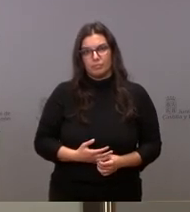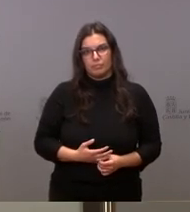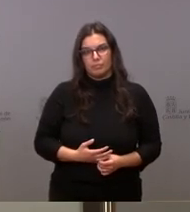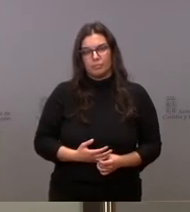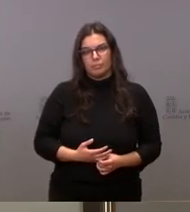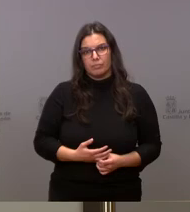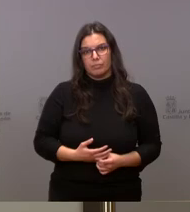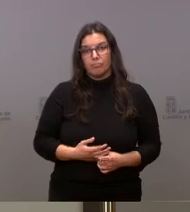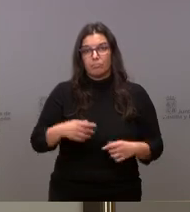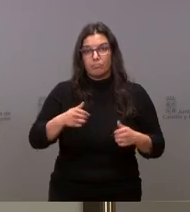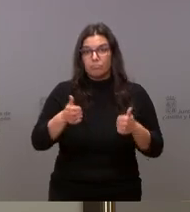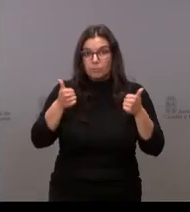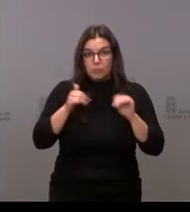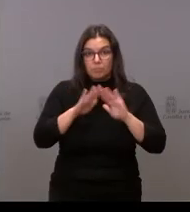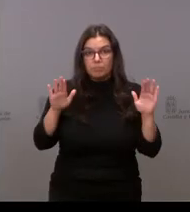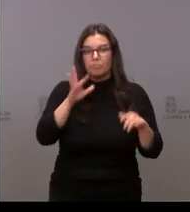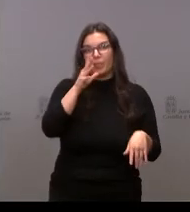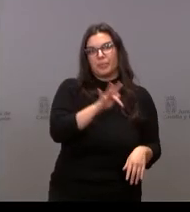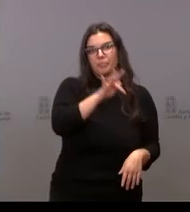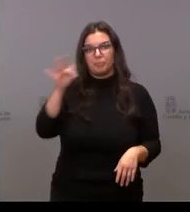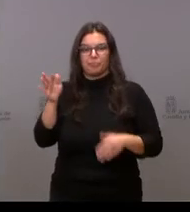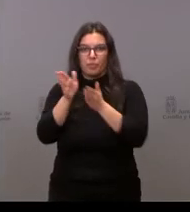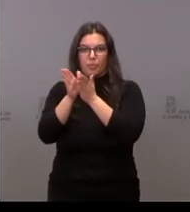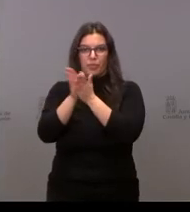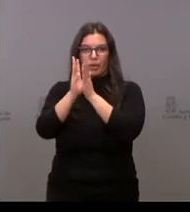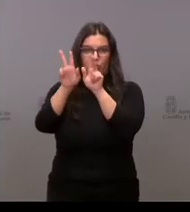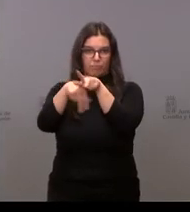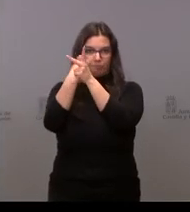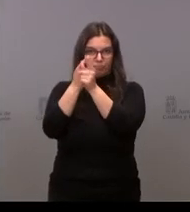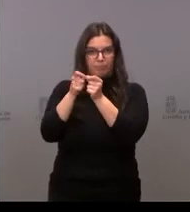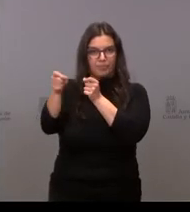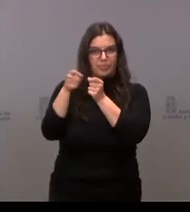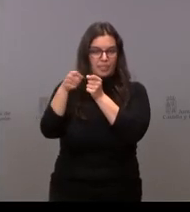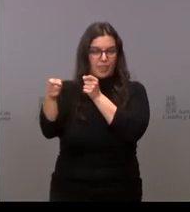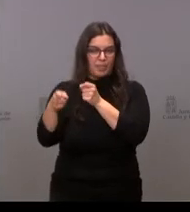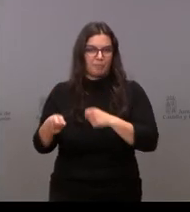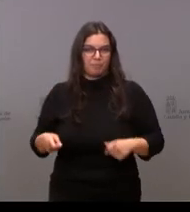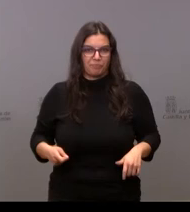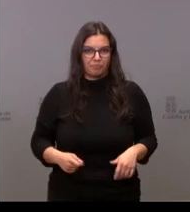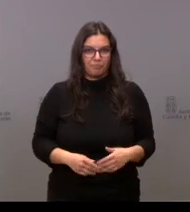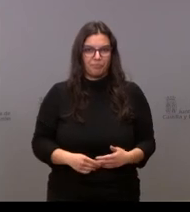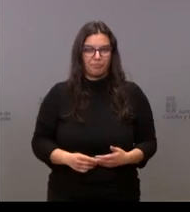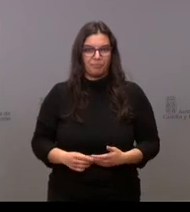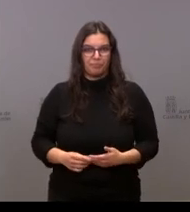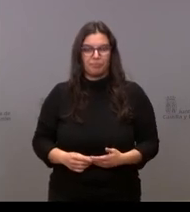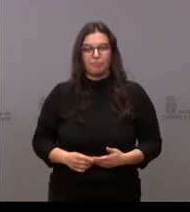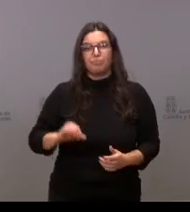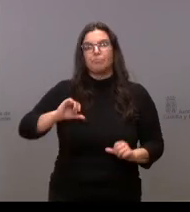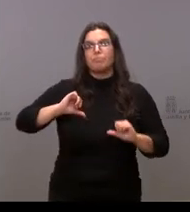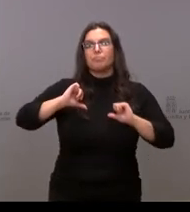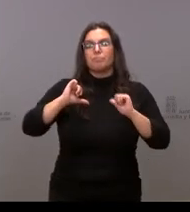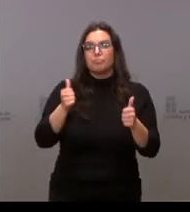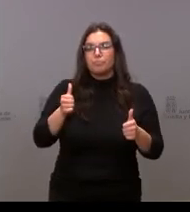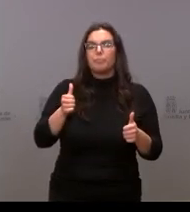si no hay más preguntas vamos a dar paso como siempre el turno de los profesionales que nos siguen por videoconferencia hoy comenzamos con